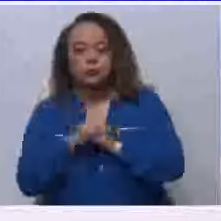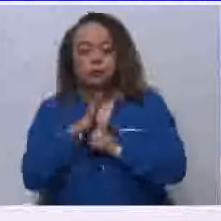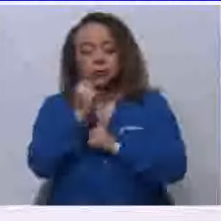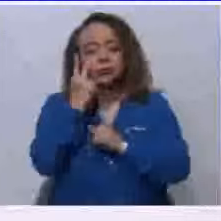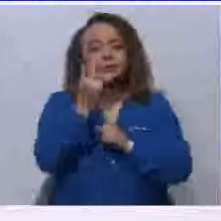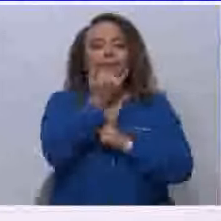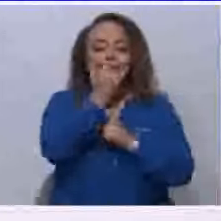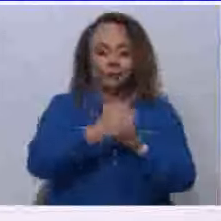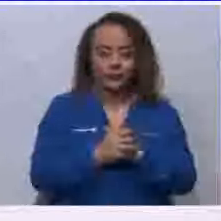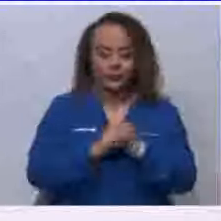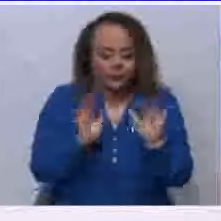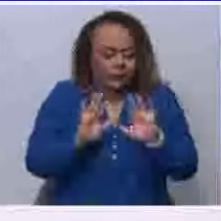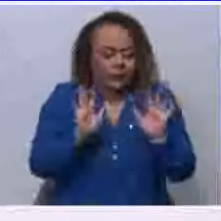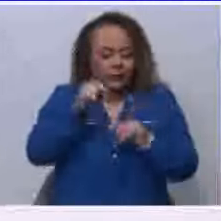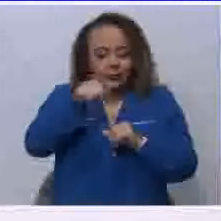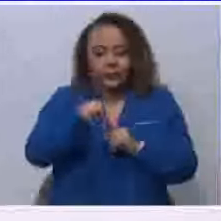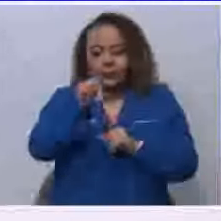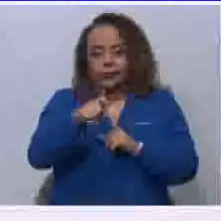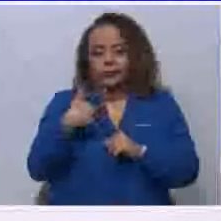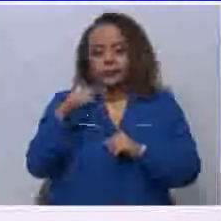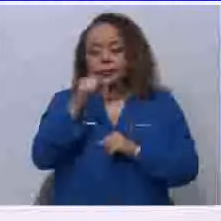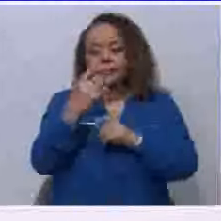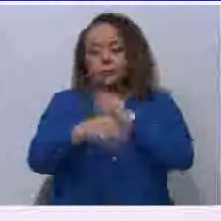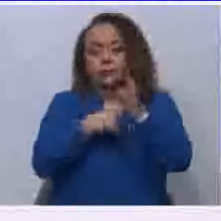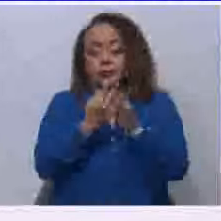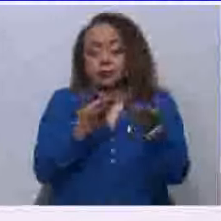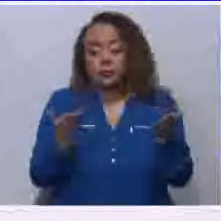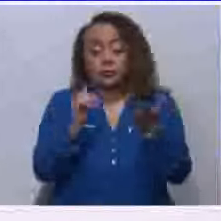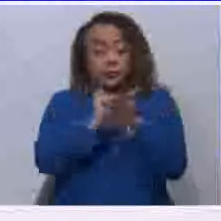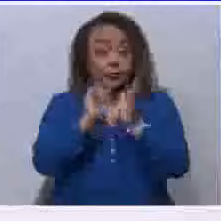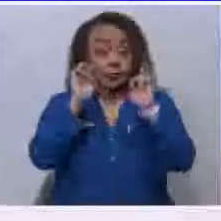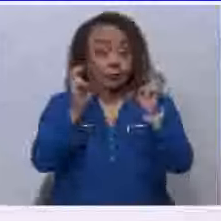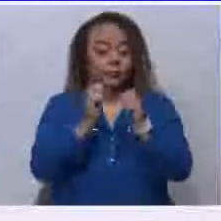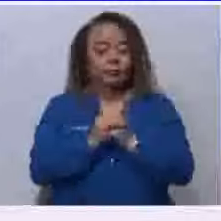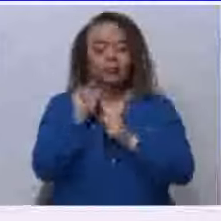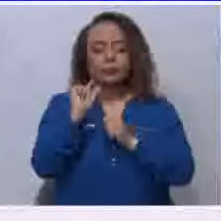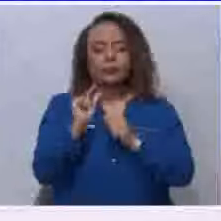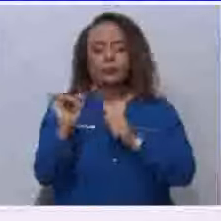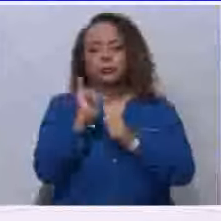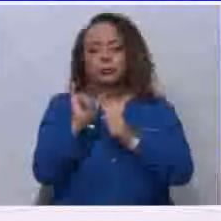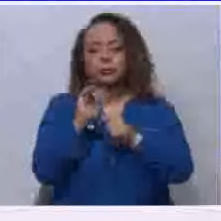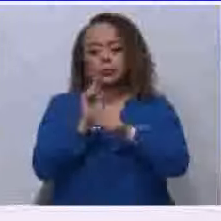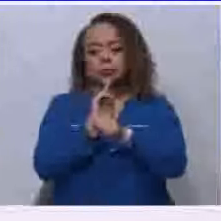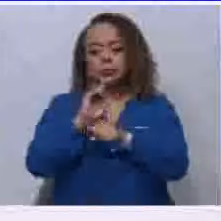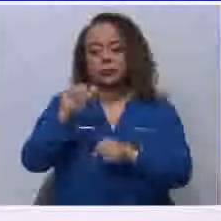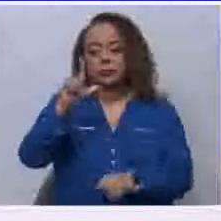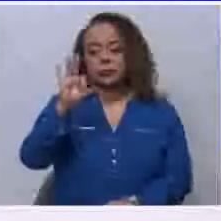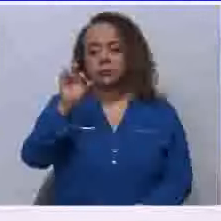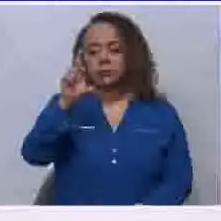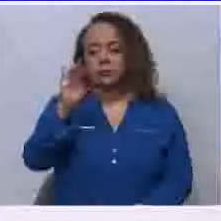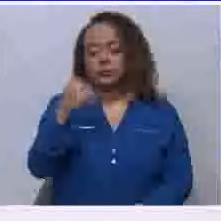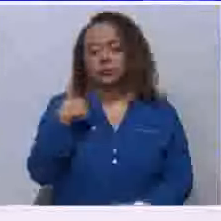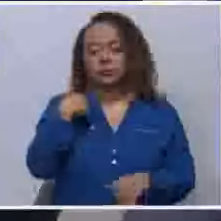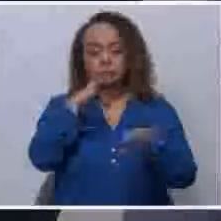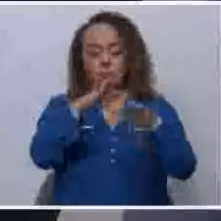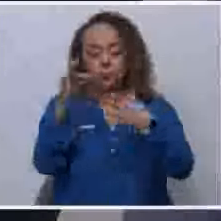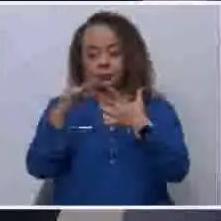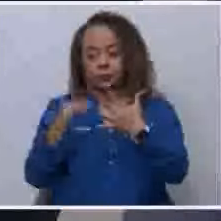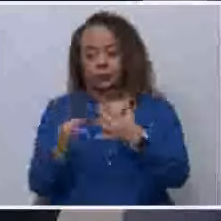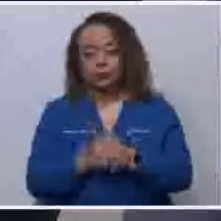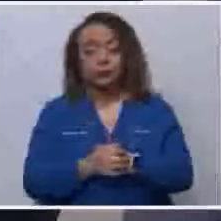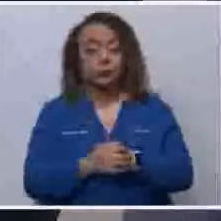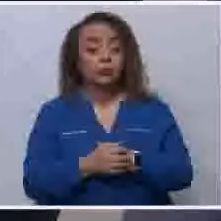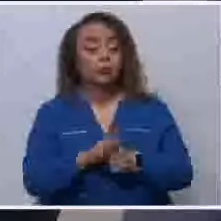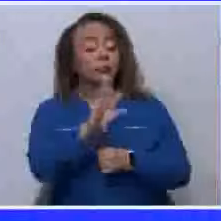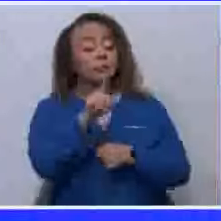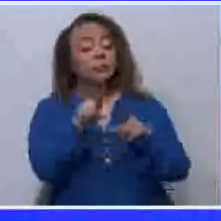qué pasa. No, hoy hay que encontrar otro tipo de herramientas y me parece que en esa cuestión es la que está un poco versando Alfaro para tener alternativas. Incluso también si nos